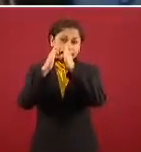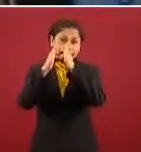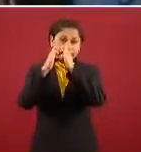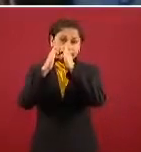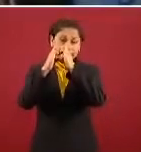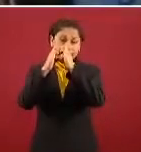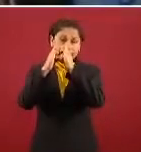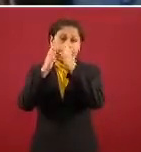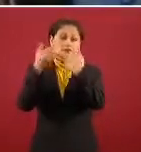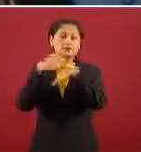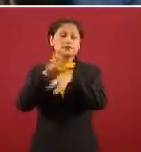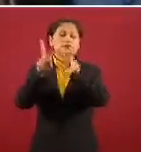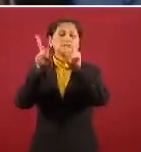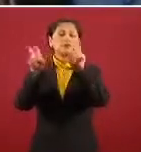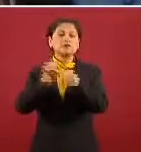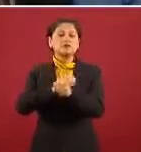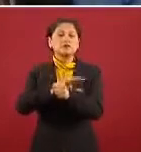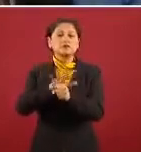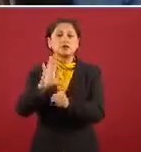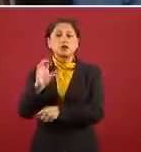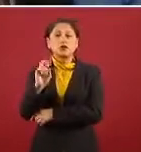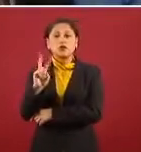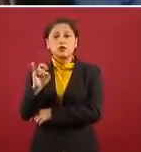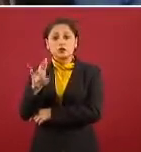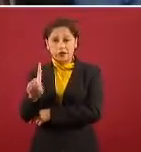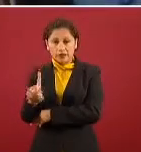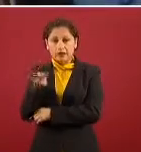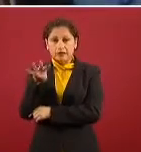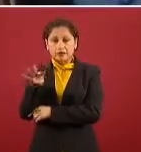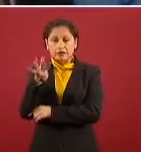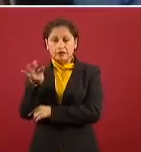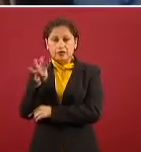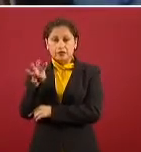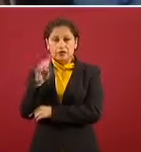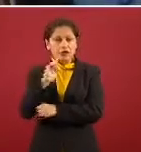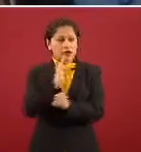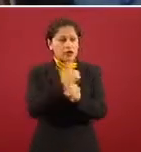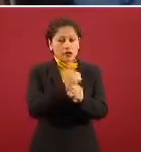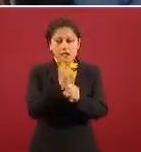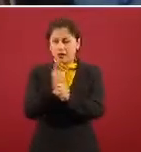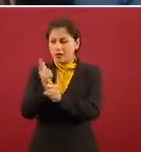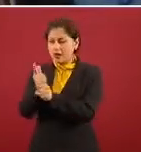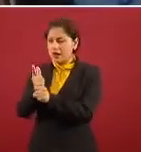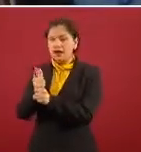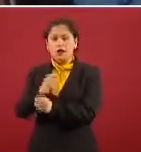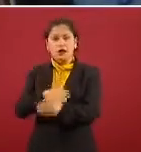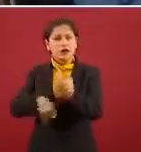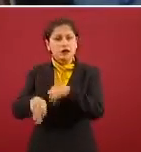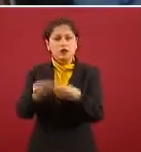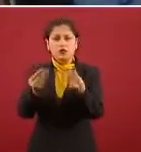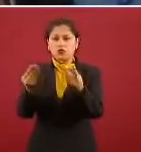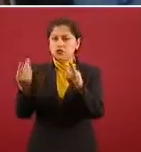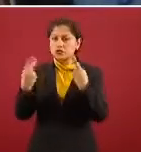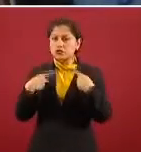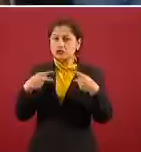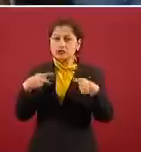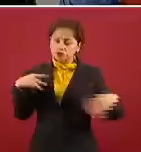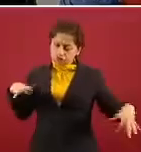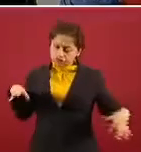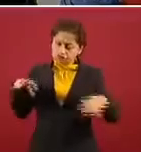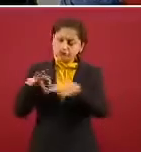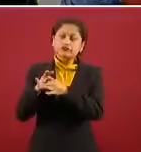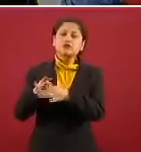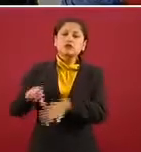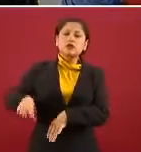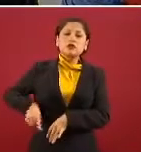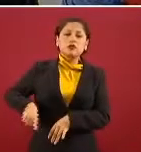del COVID-19, se observa la falta de unidad y solidaridad hacia su gobierno. Hay jaloneos